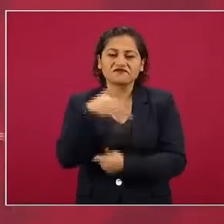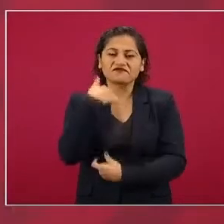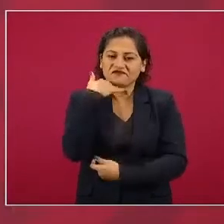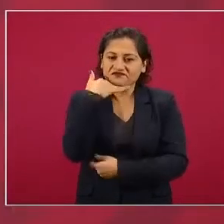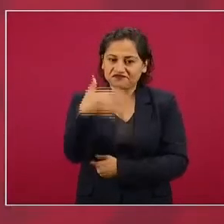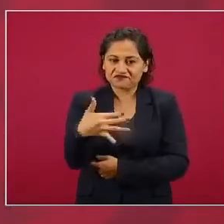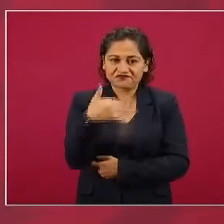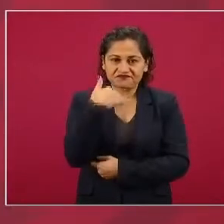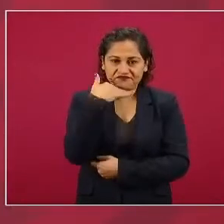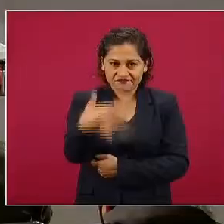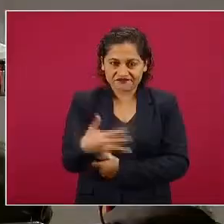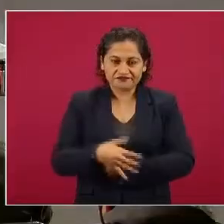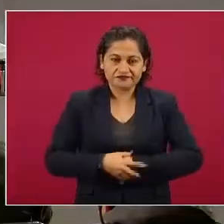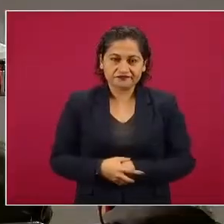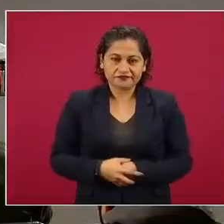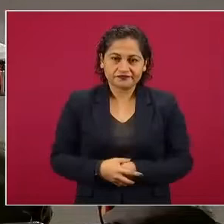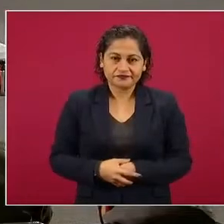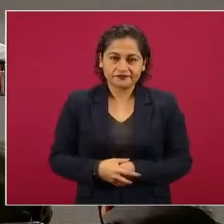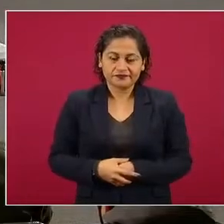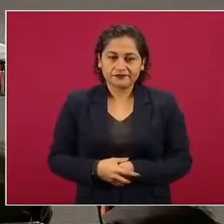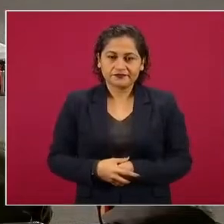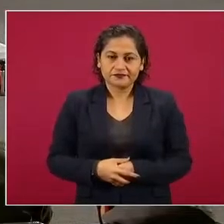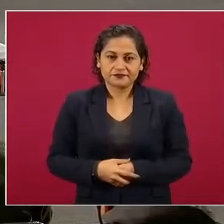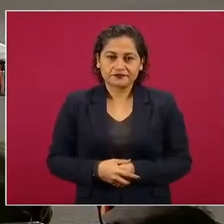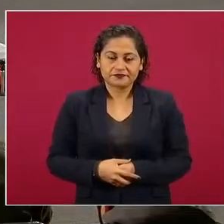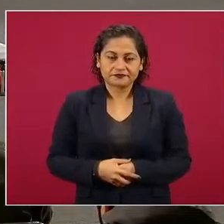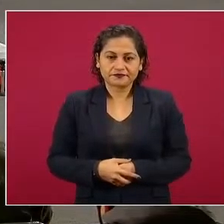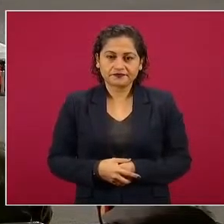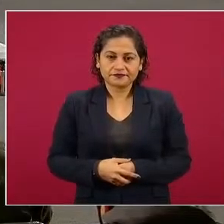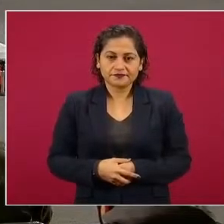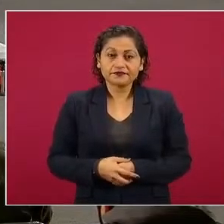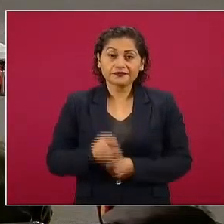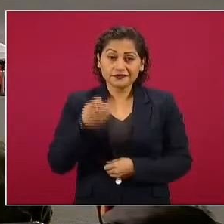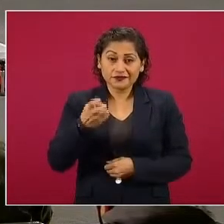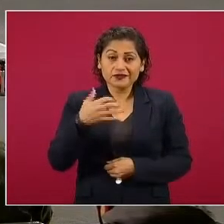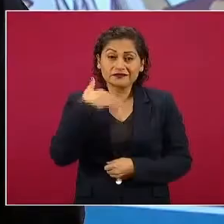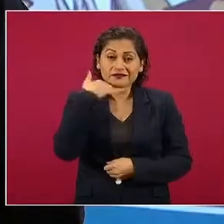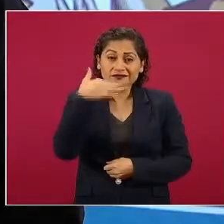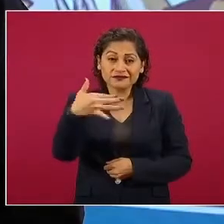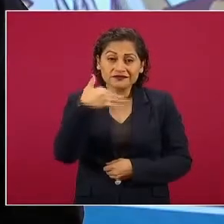el mal que más ha dañado a México.